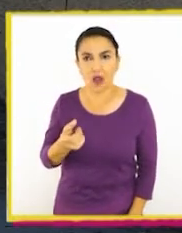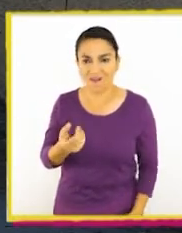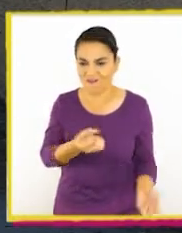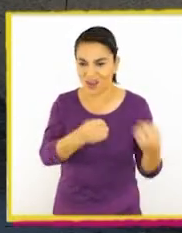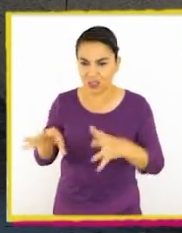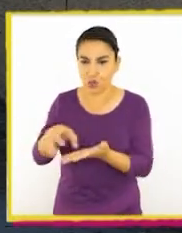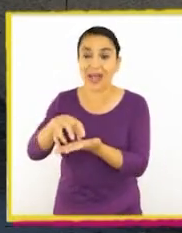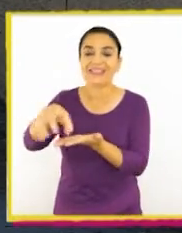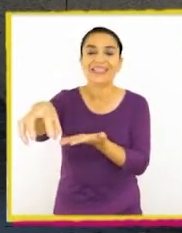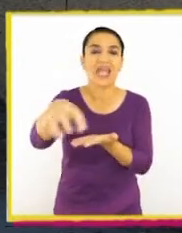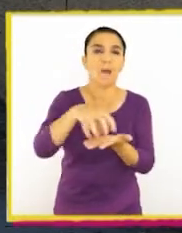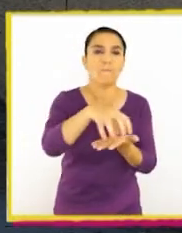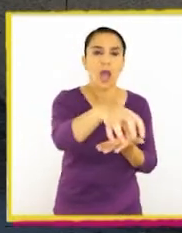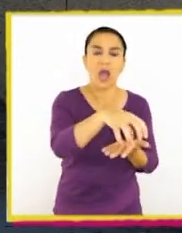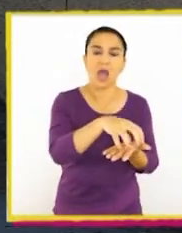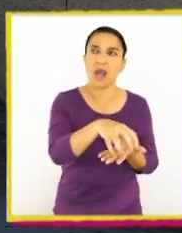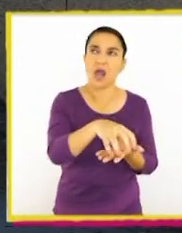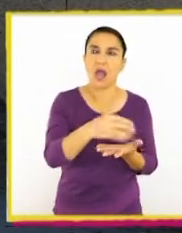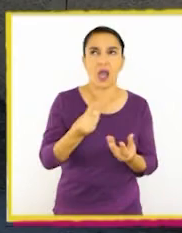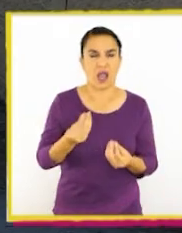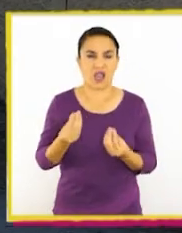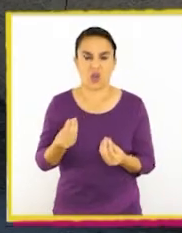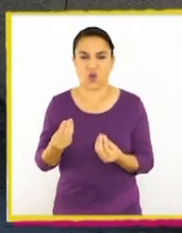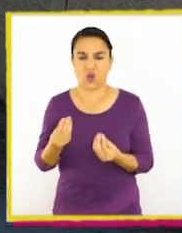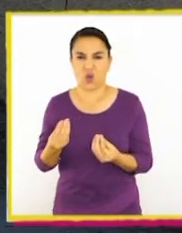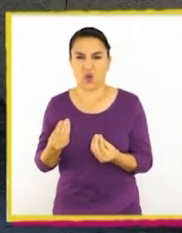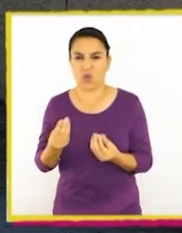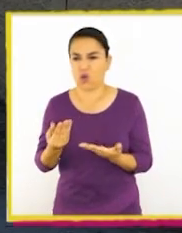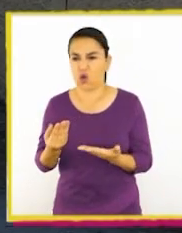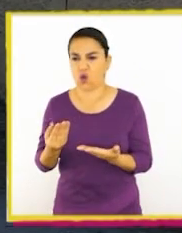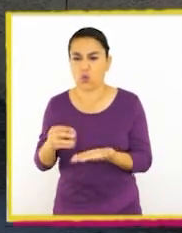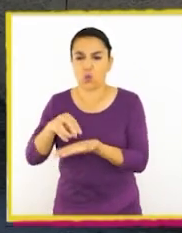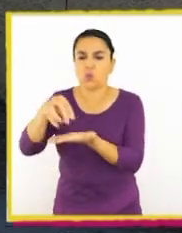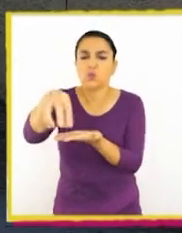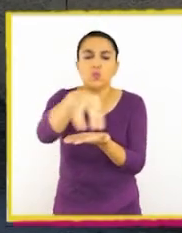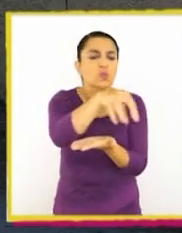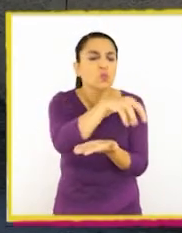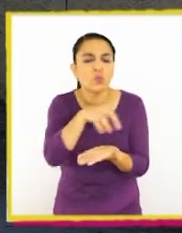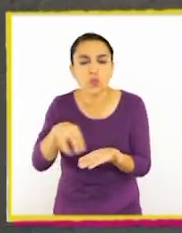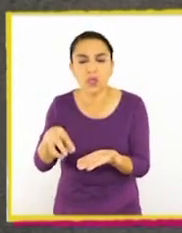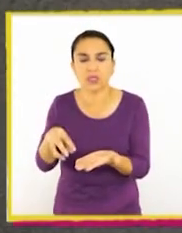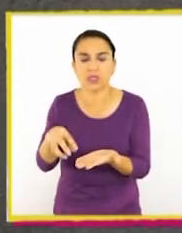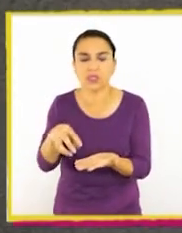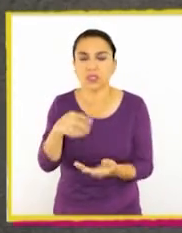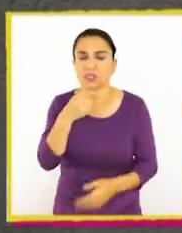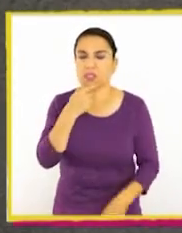la basura, pero ¿será como dividirla en montones más pequeños?